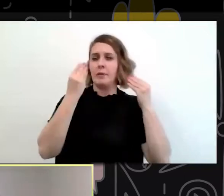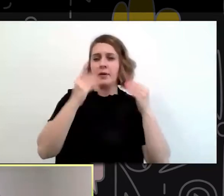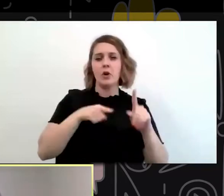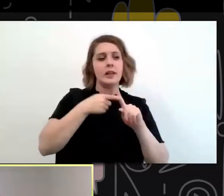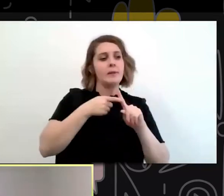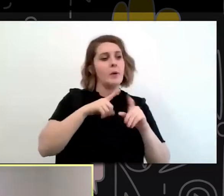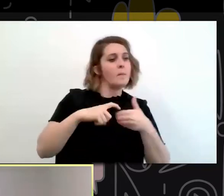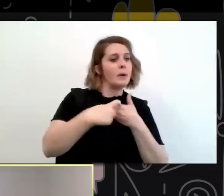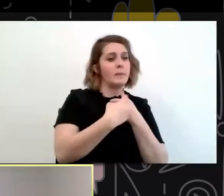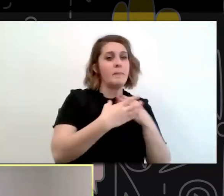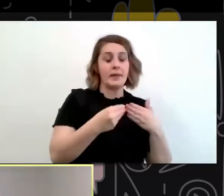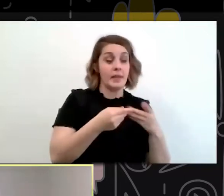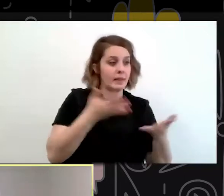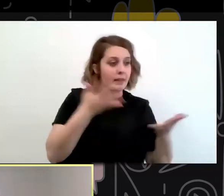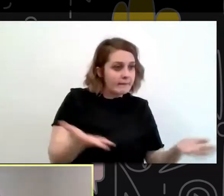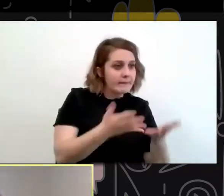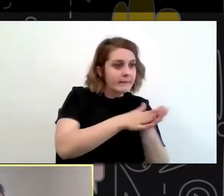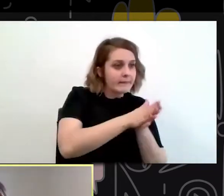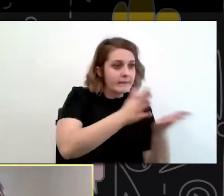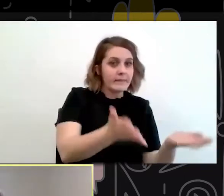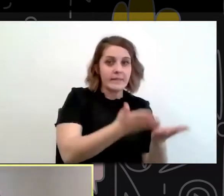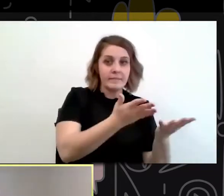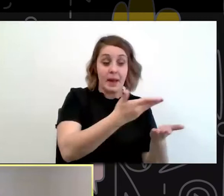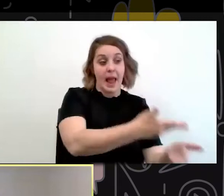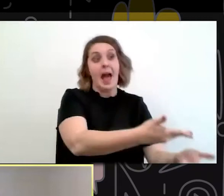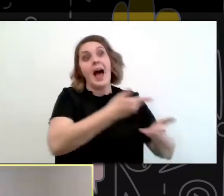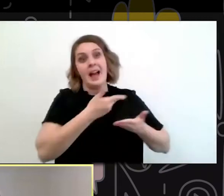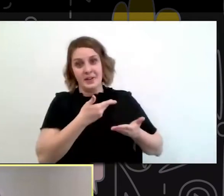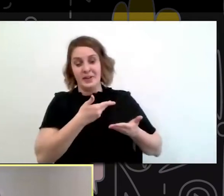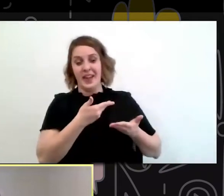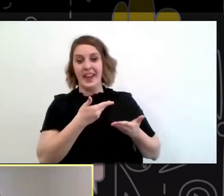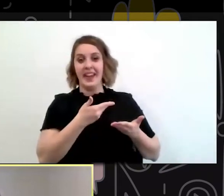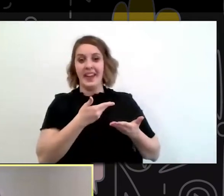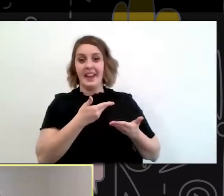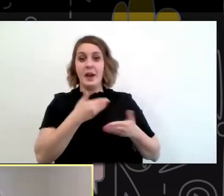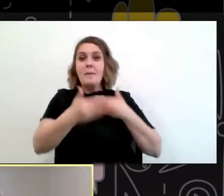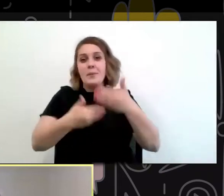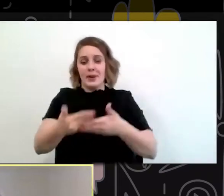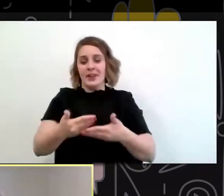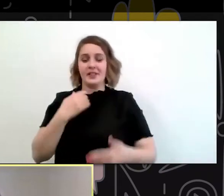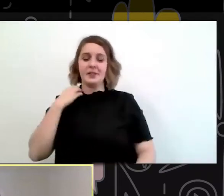los pacientes a que nos ayuden en este proceso.